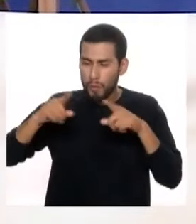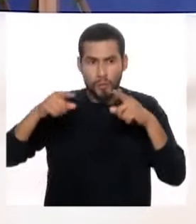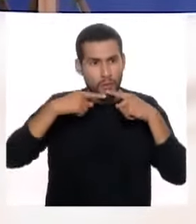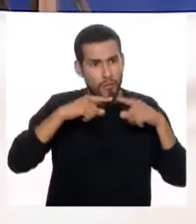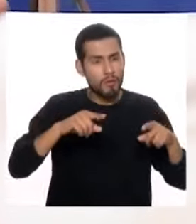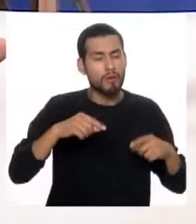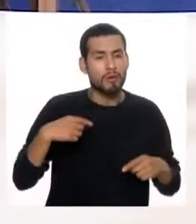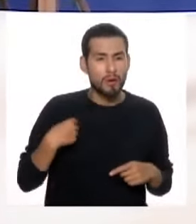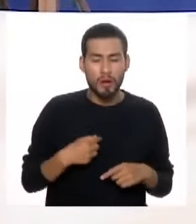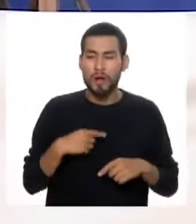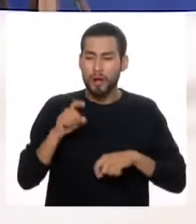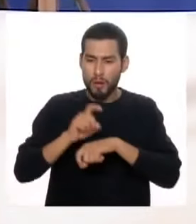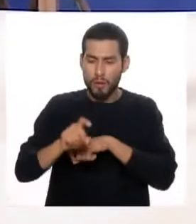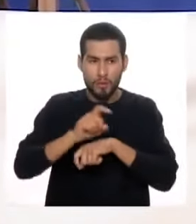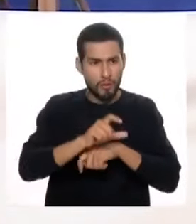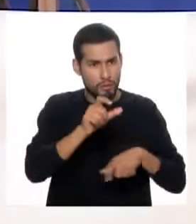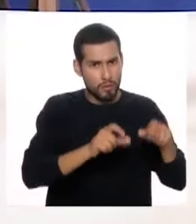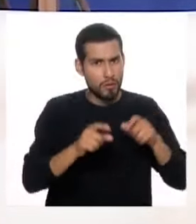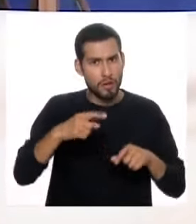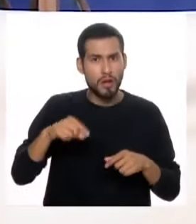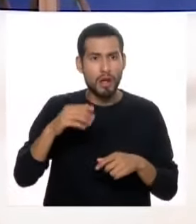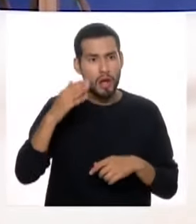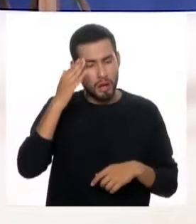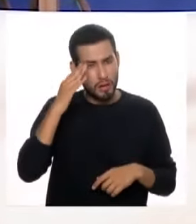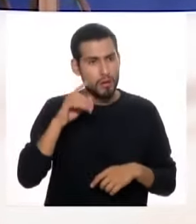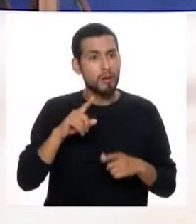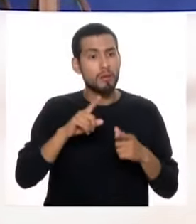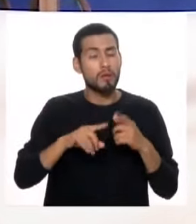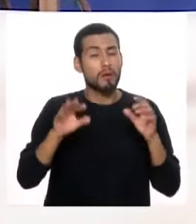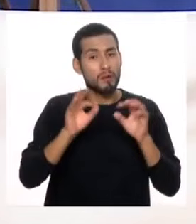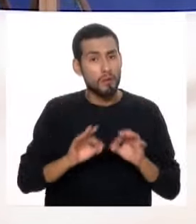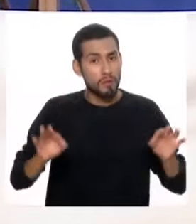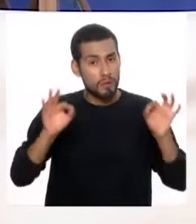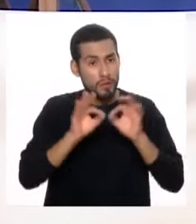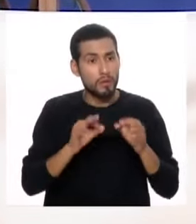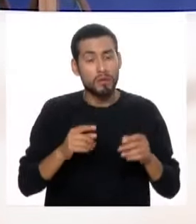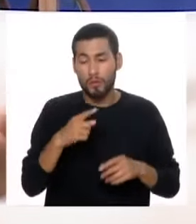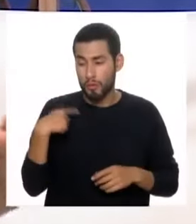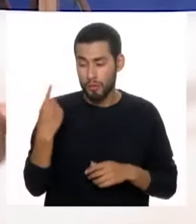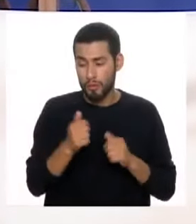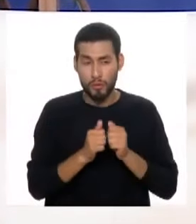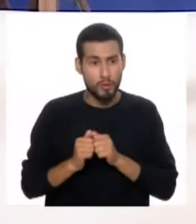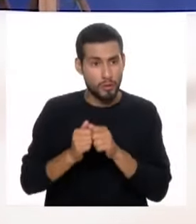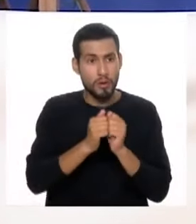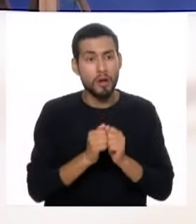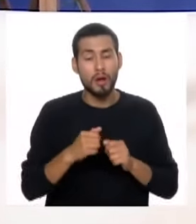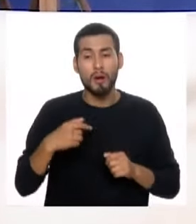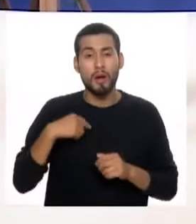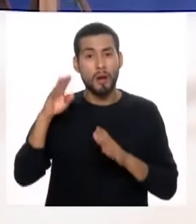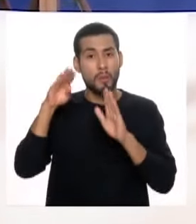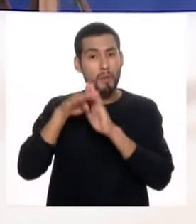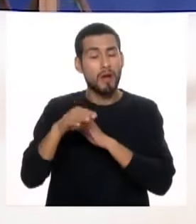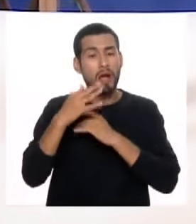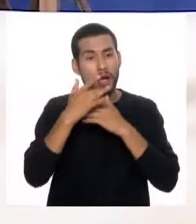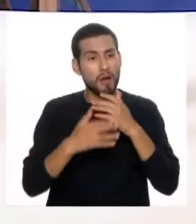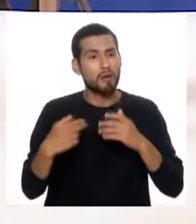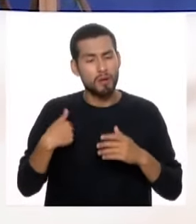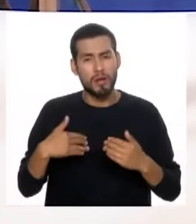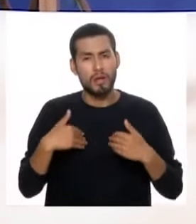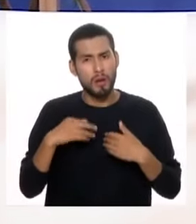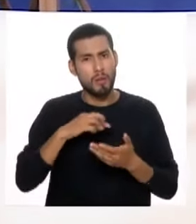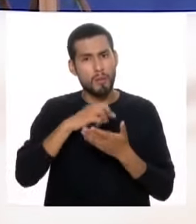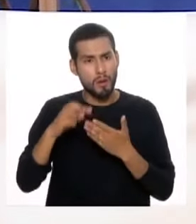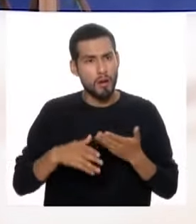que eduquemos a los demás a donar. Pero también es muy importante que junto con los bancos de sangre organicemos